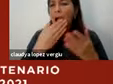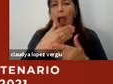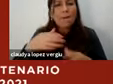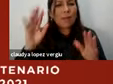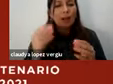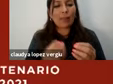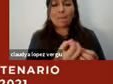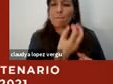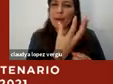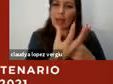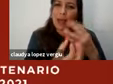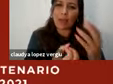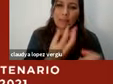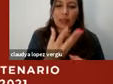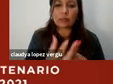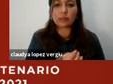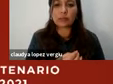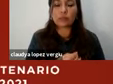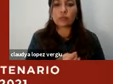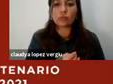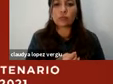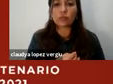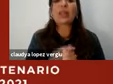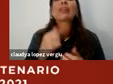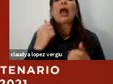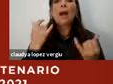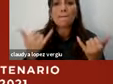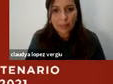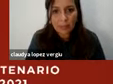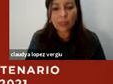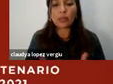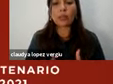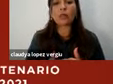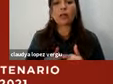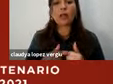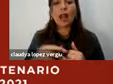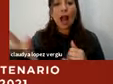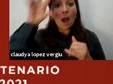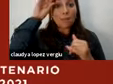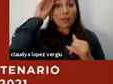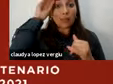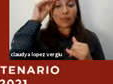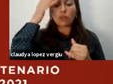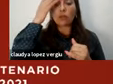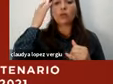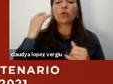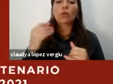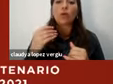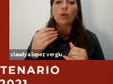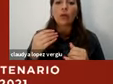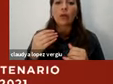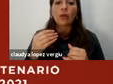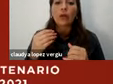rescate de cultivos, de la yuca, todo, también ya hemos aprendido a desarrollar, o sea,